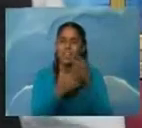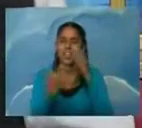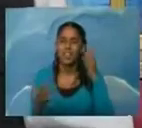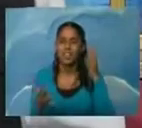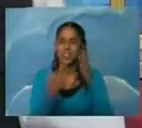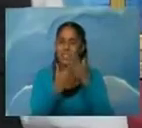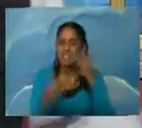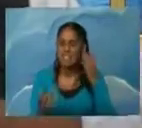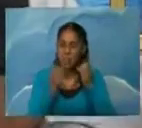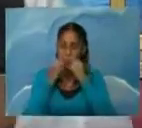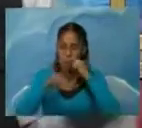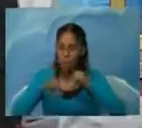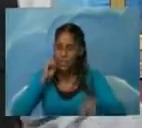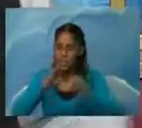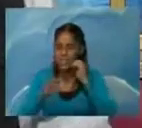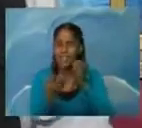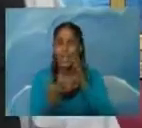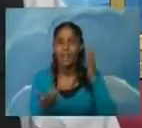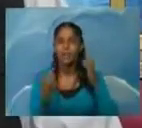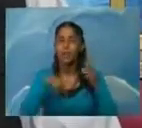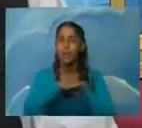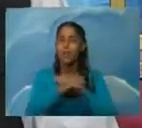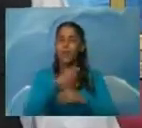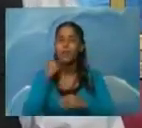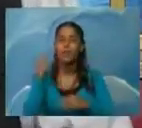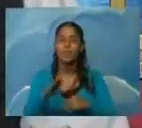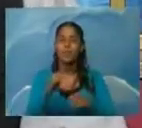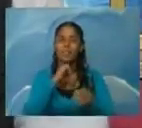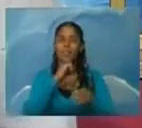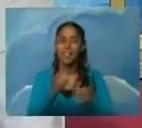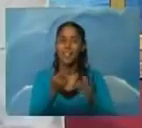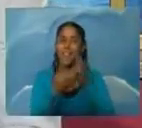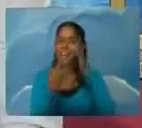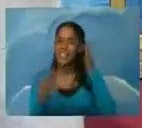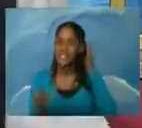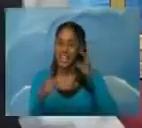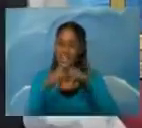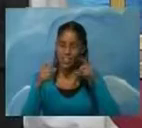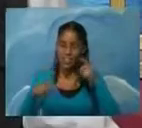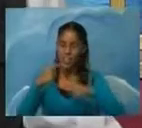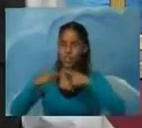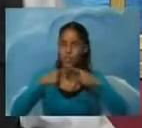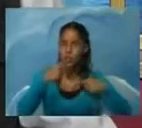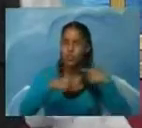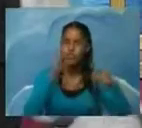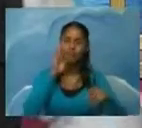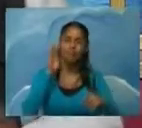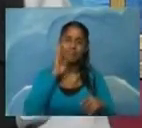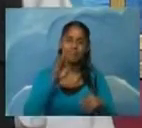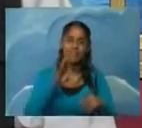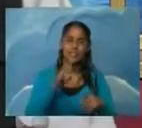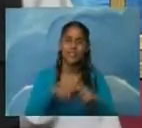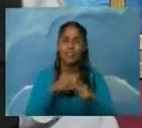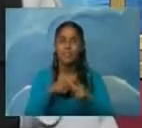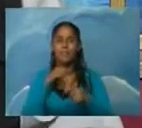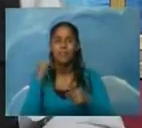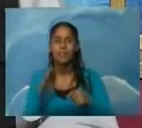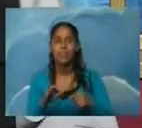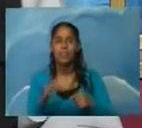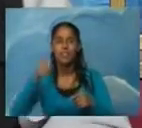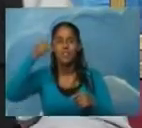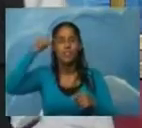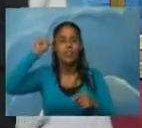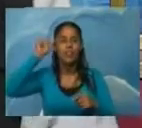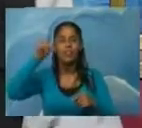dije, oye, estoy vomitando la sangre, me voy a morir, dije. Siga, pues. Me voy a morir, dije, sí. Hermano, y me acordé